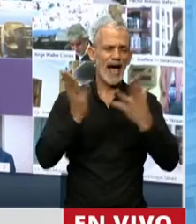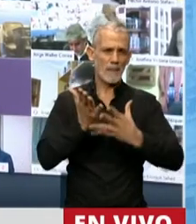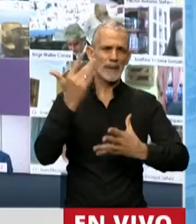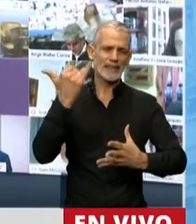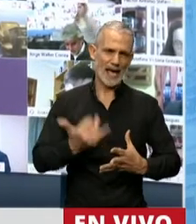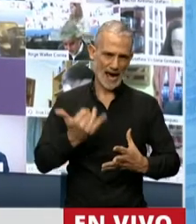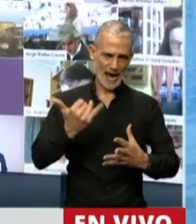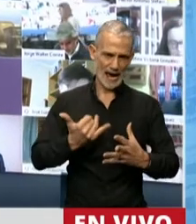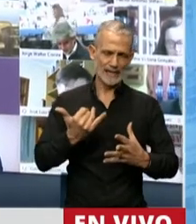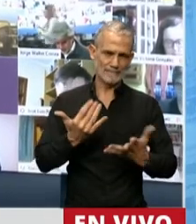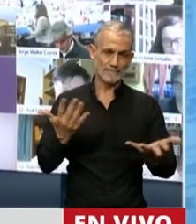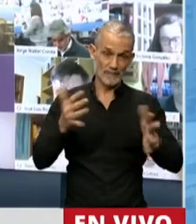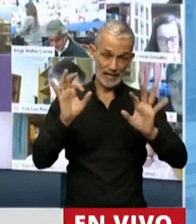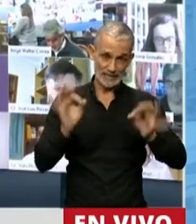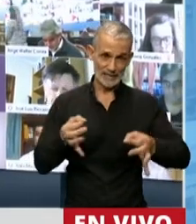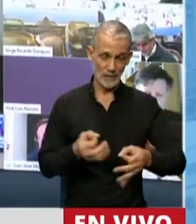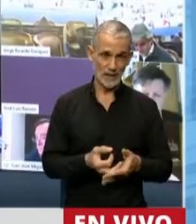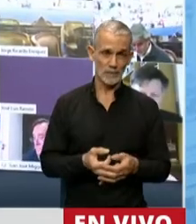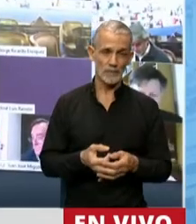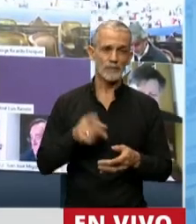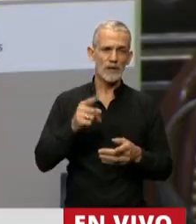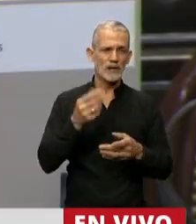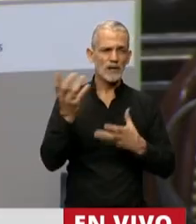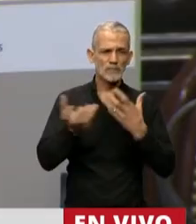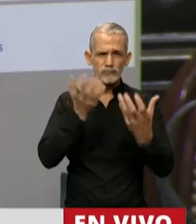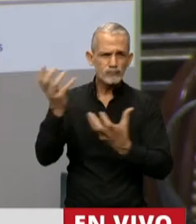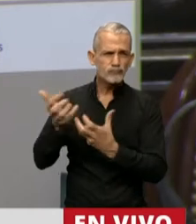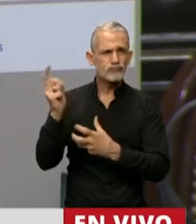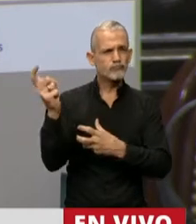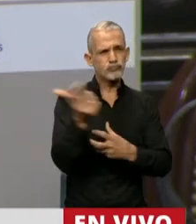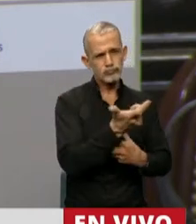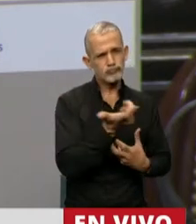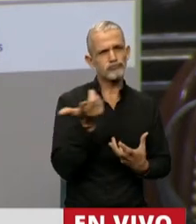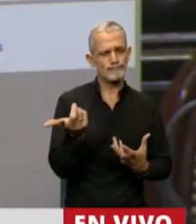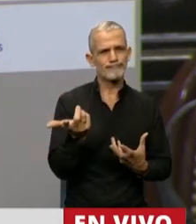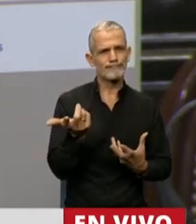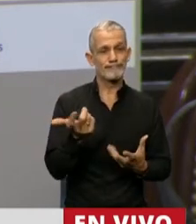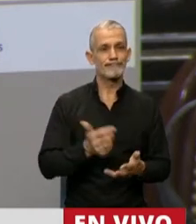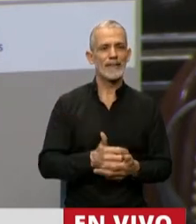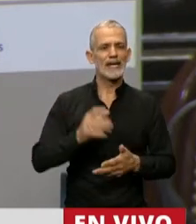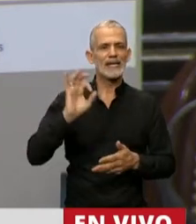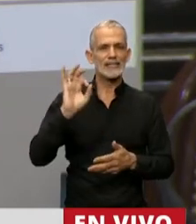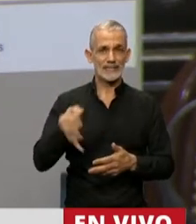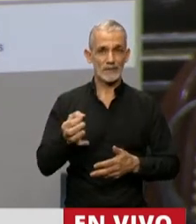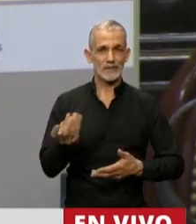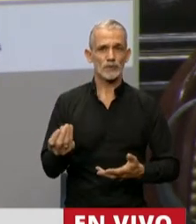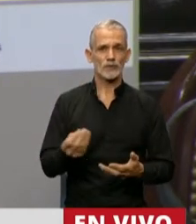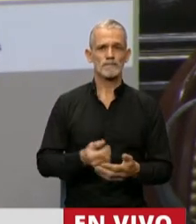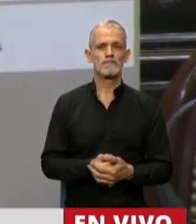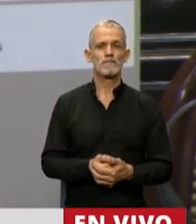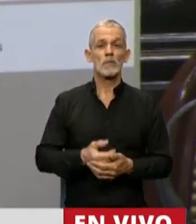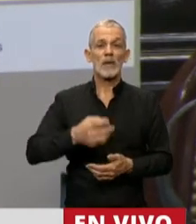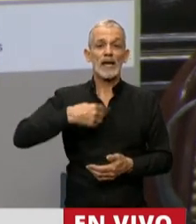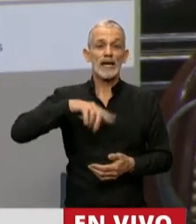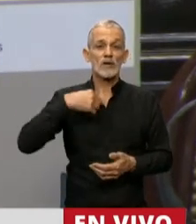estamos sufriendo y que se está combatiendo. En este sentido, que